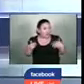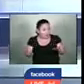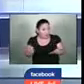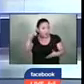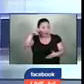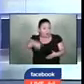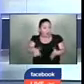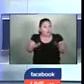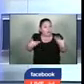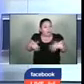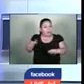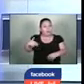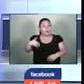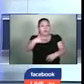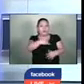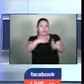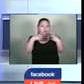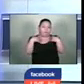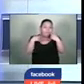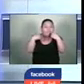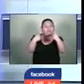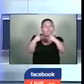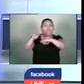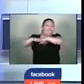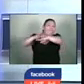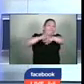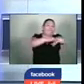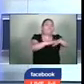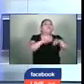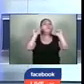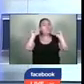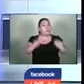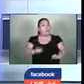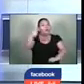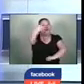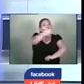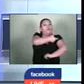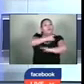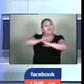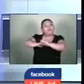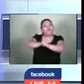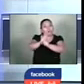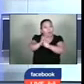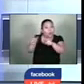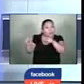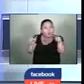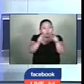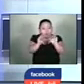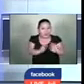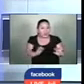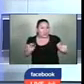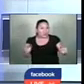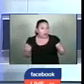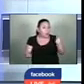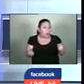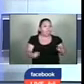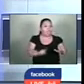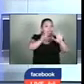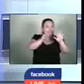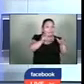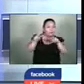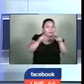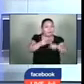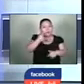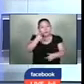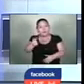Hoy las autoridades de salud anuncian el inicio de la vacunación contra el COVID-19 a niños desde los seis años de edad. Vamos en vivo con